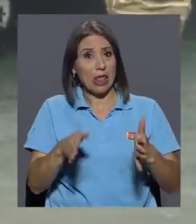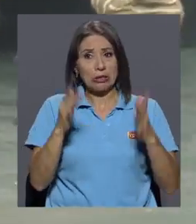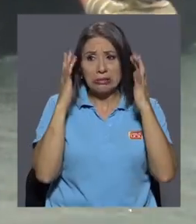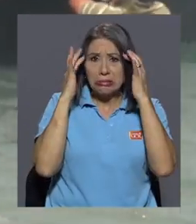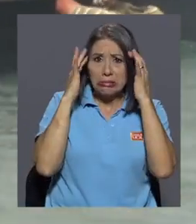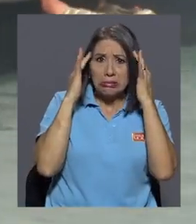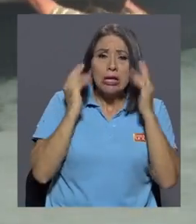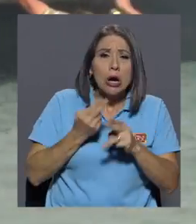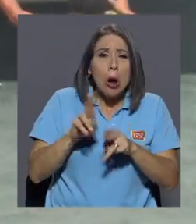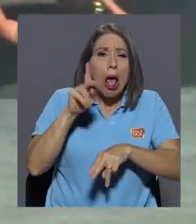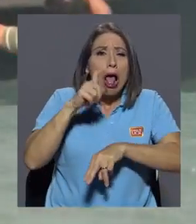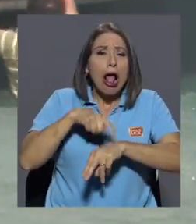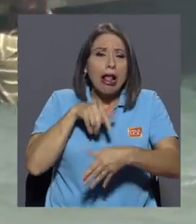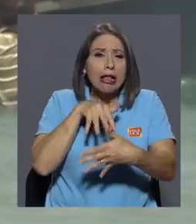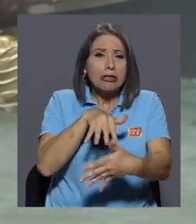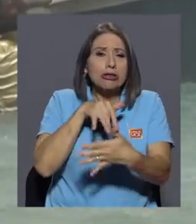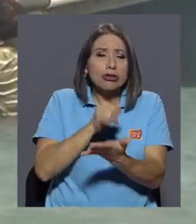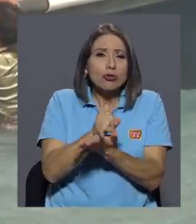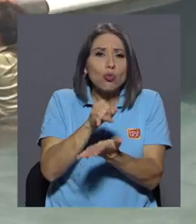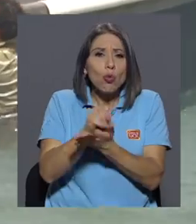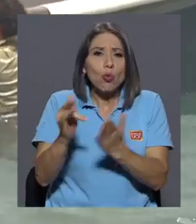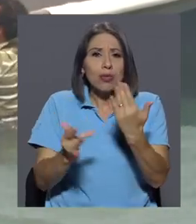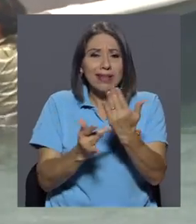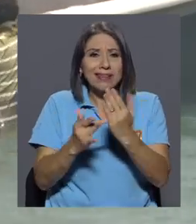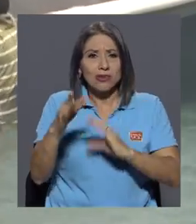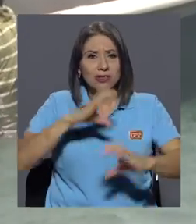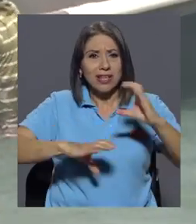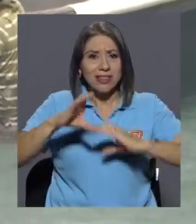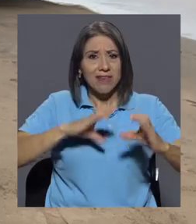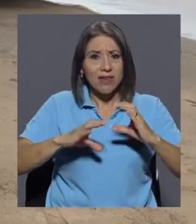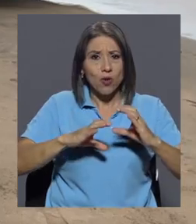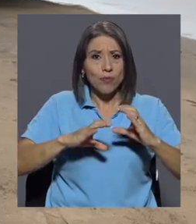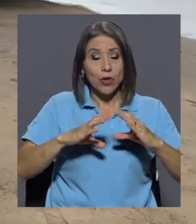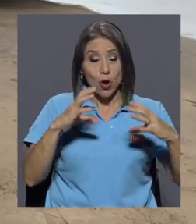la corta duración del estudio técnico-científico